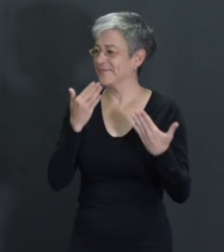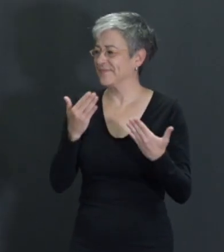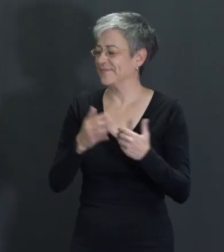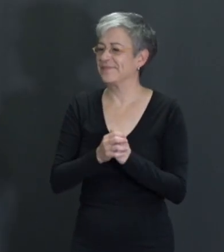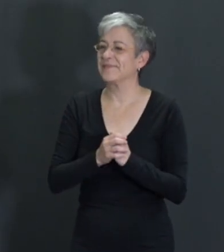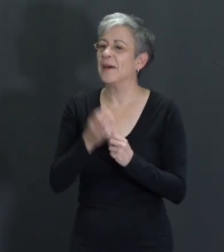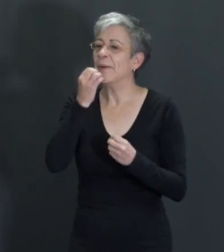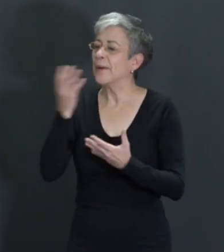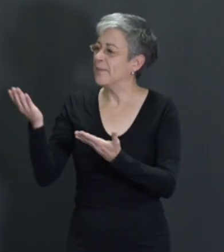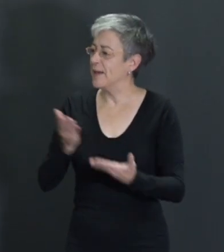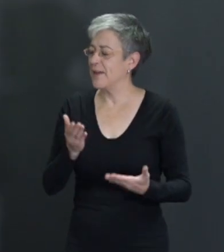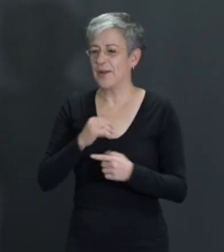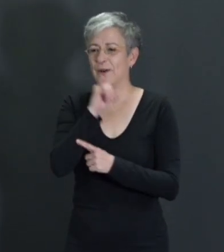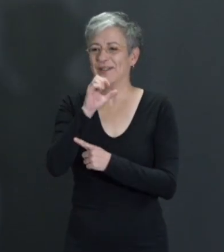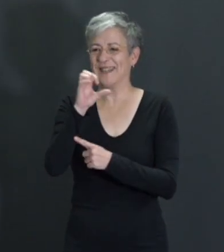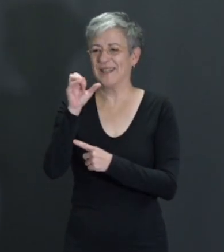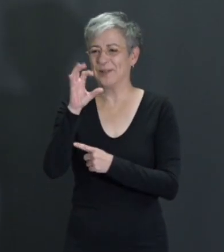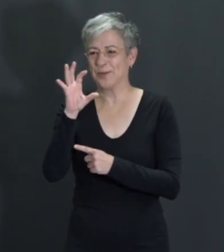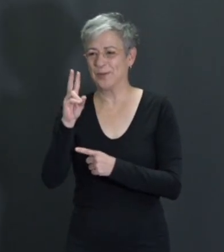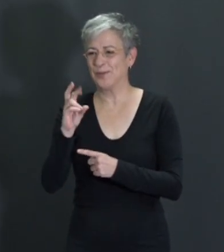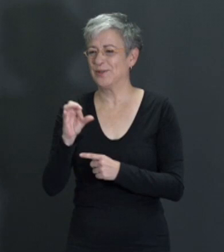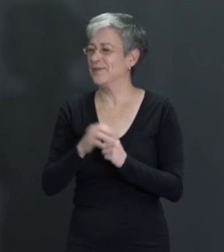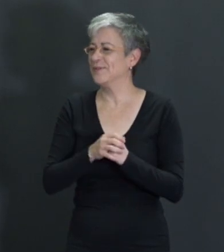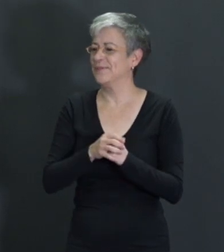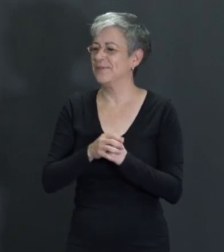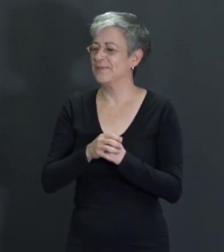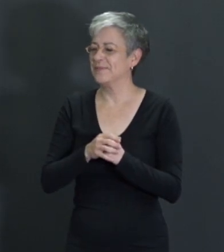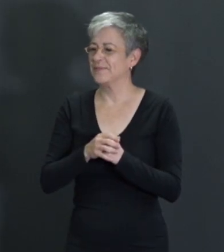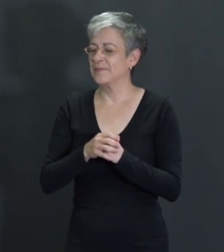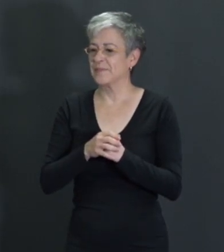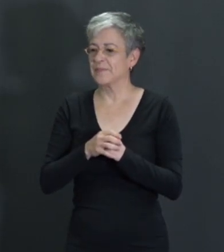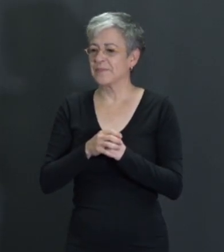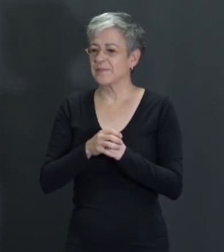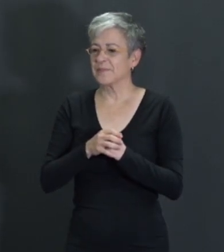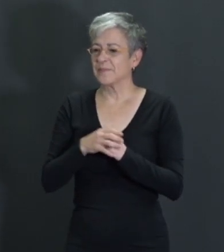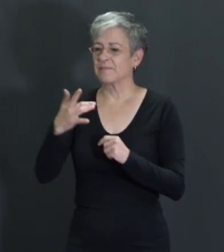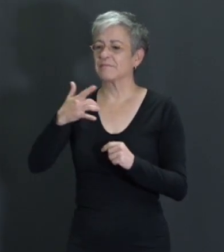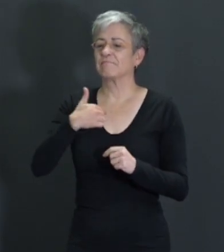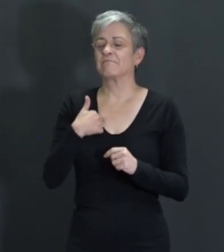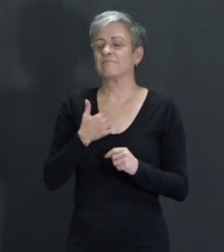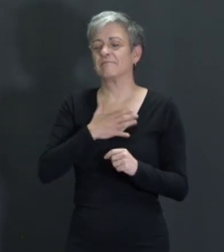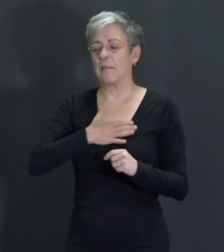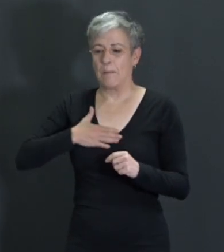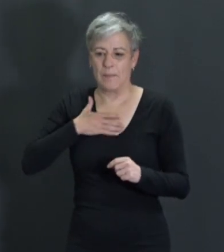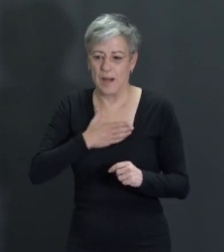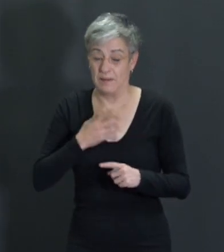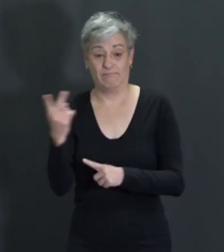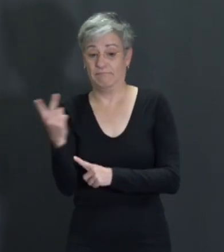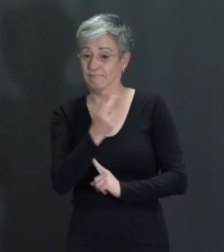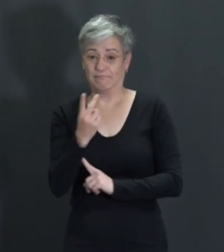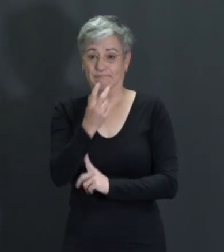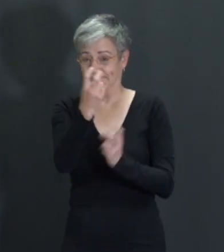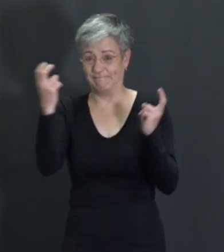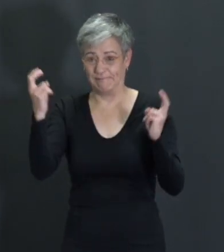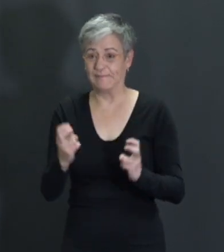Bienvenido, Jesús. Bien hallado. Bueno, pues nada, para mí es la verdad que un honor contar con la presencia vuestra,